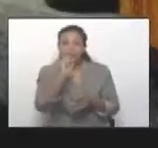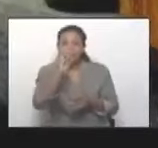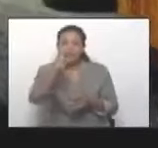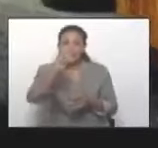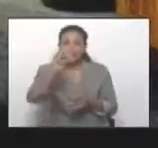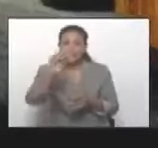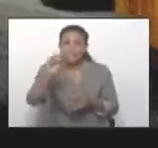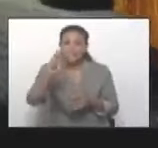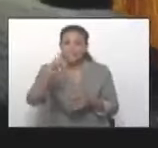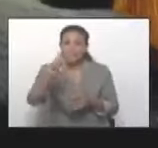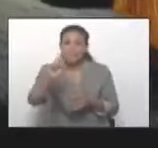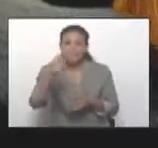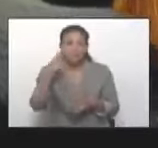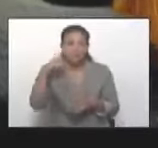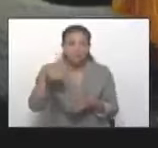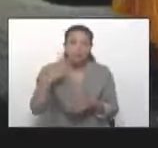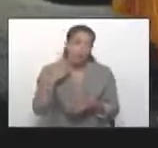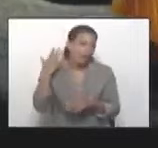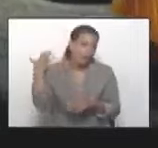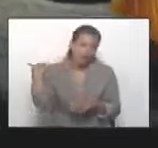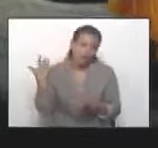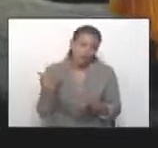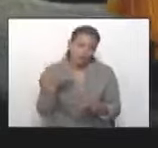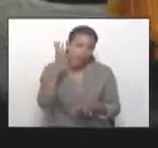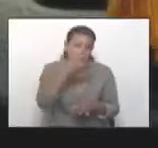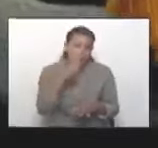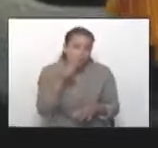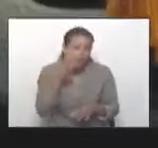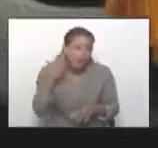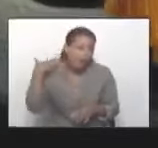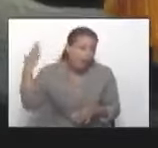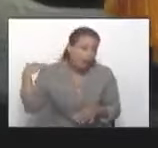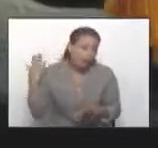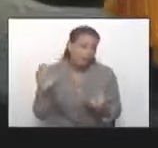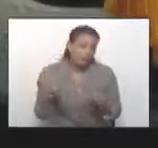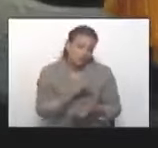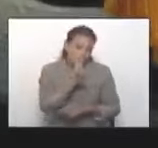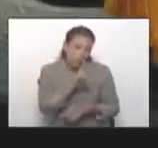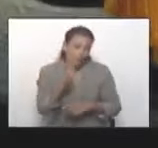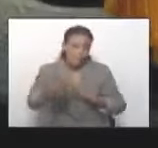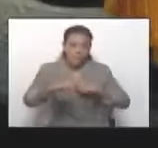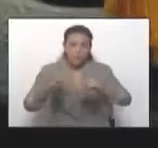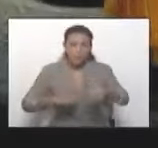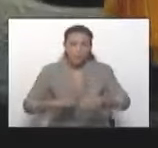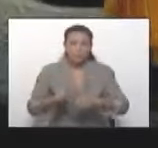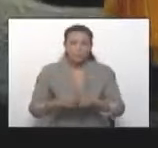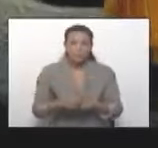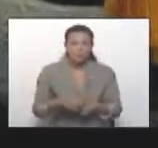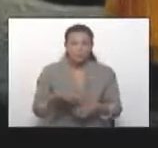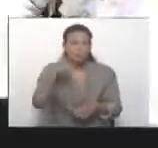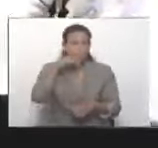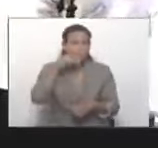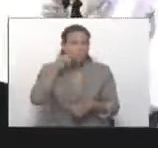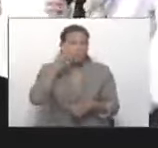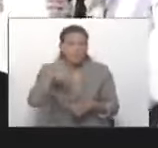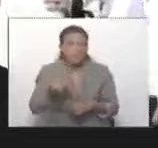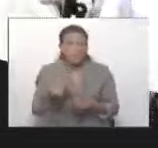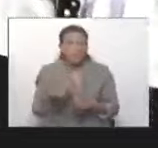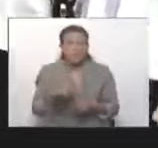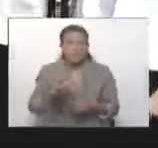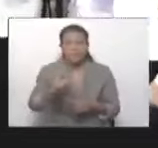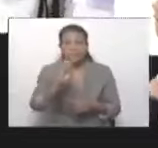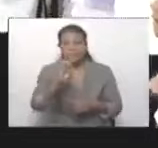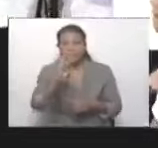tambora, pero ya no me atrevo. ¿Ah? Sebastián, mira. Tenemos un nieto llamado Sebastián también, Sil y